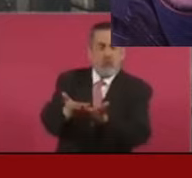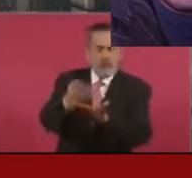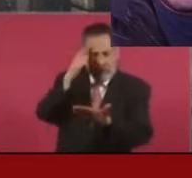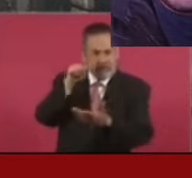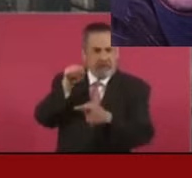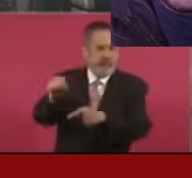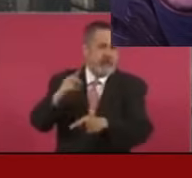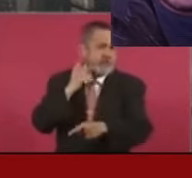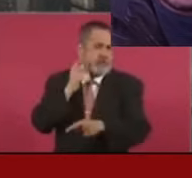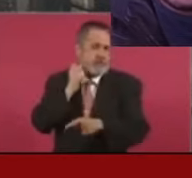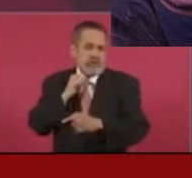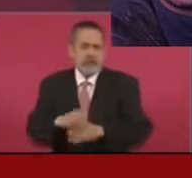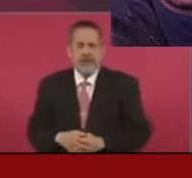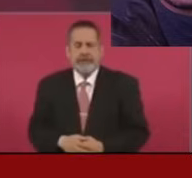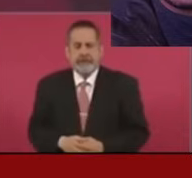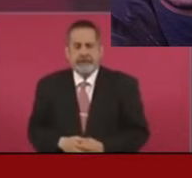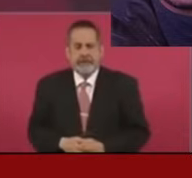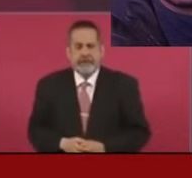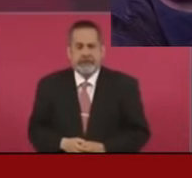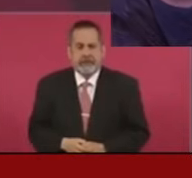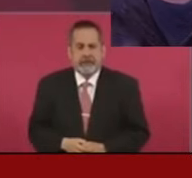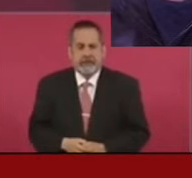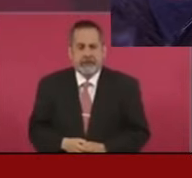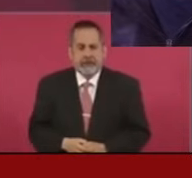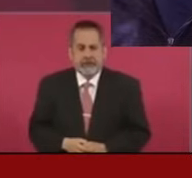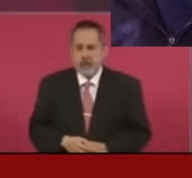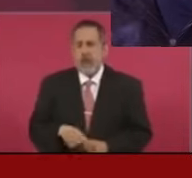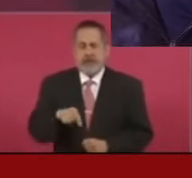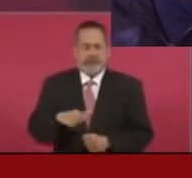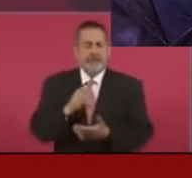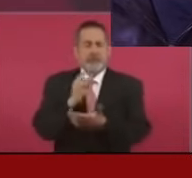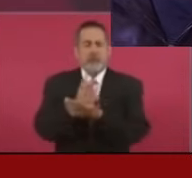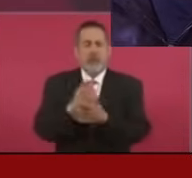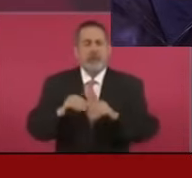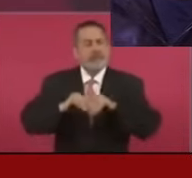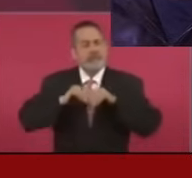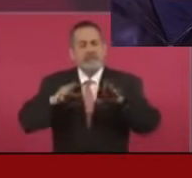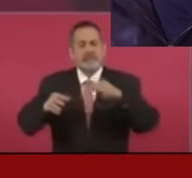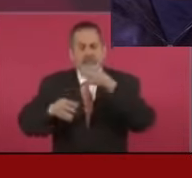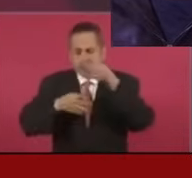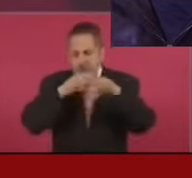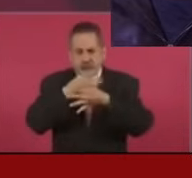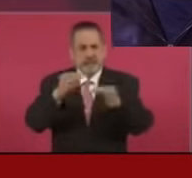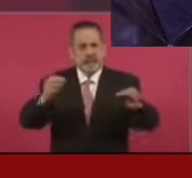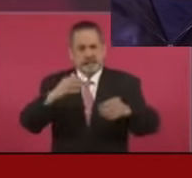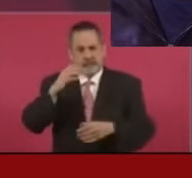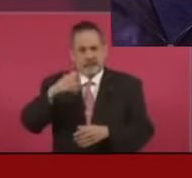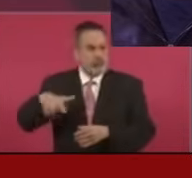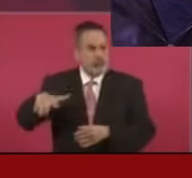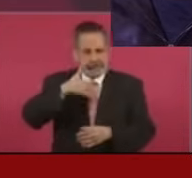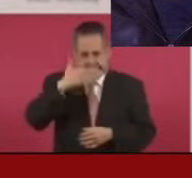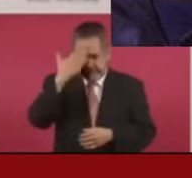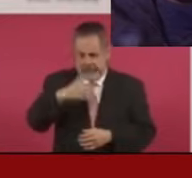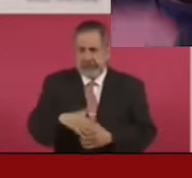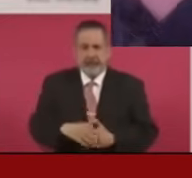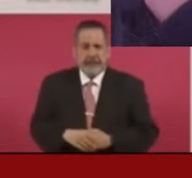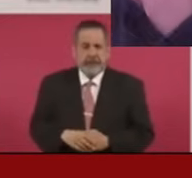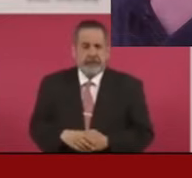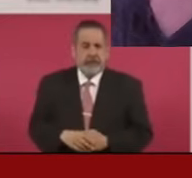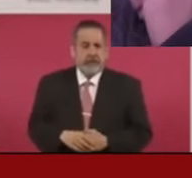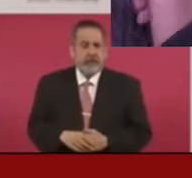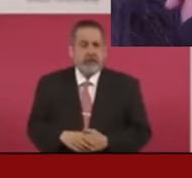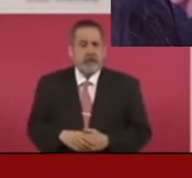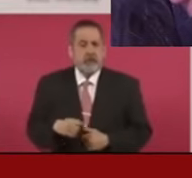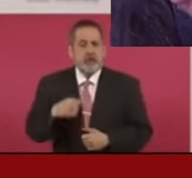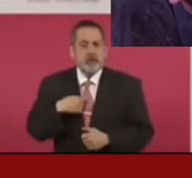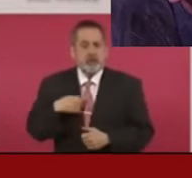Una vez les voy a dar a conocer que en esta ocasión